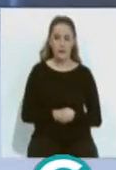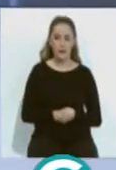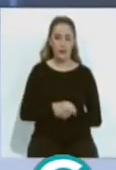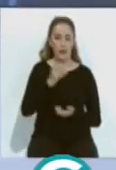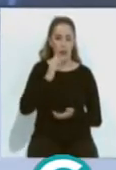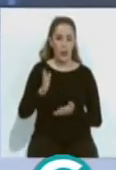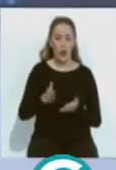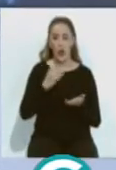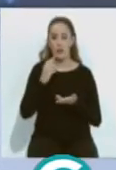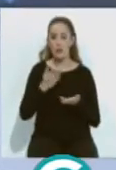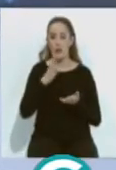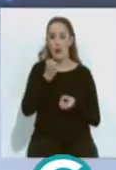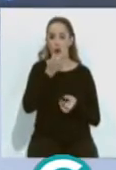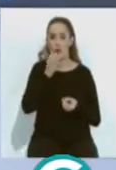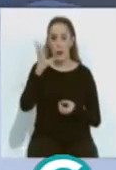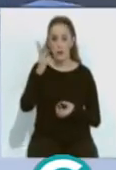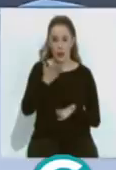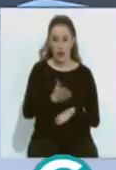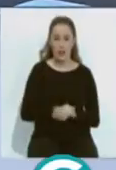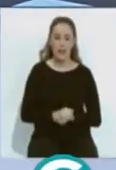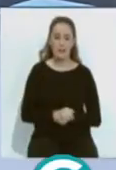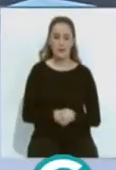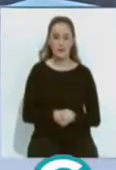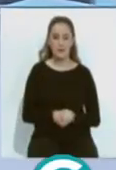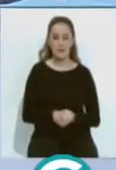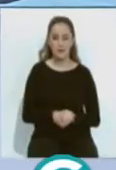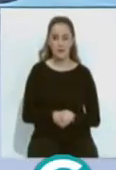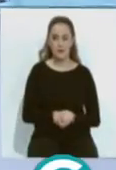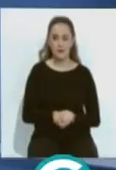Y a continuación conocemos la información meteorológica.